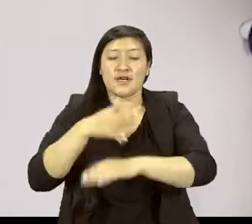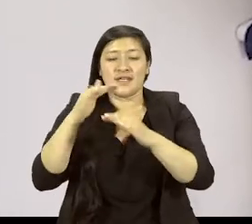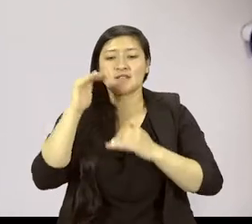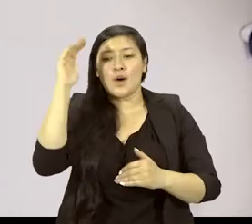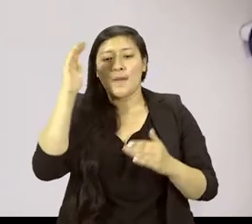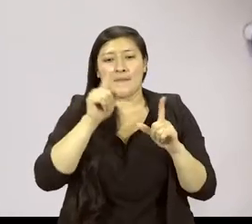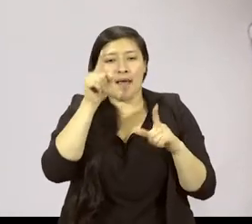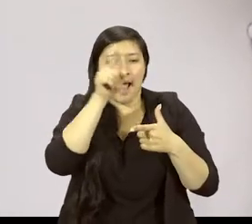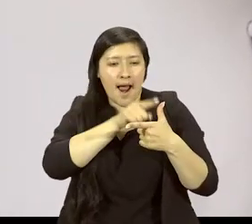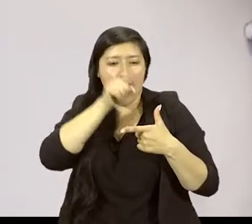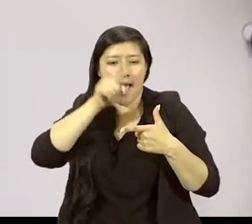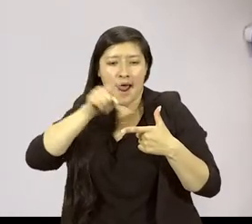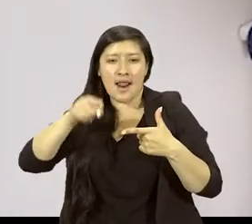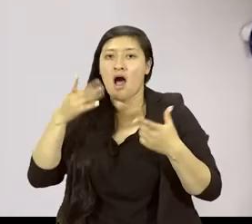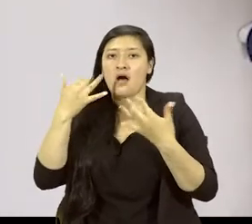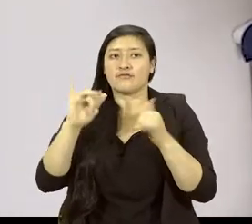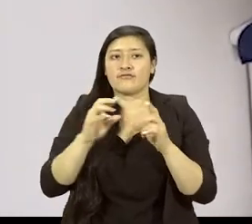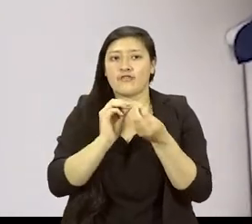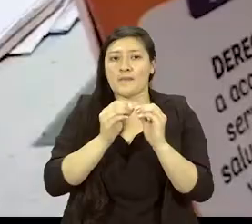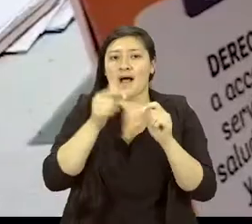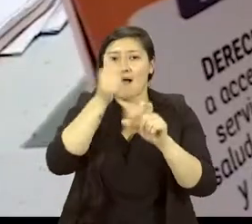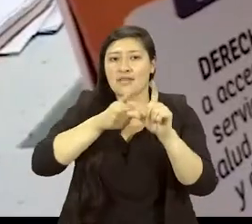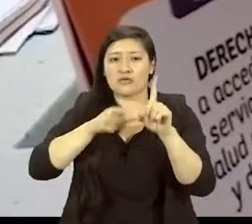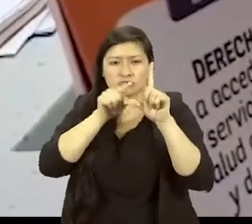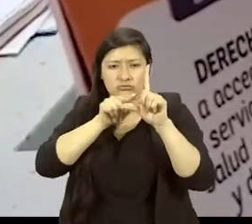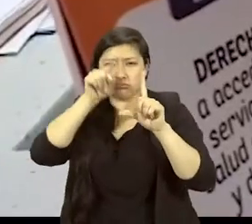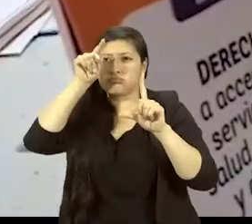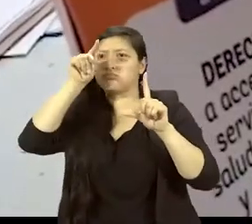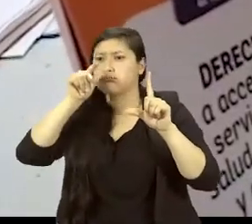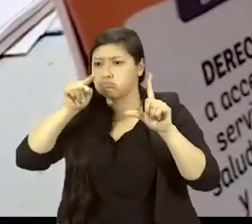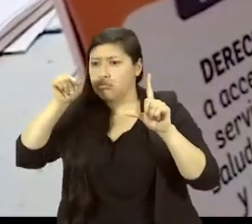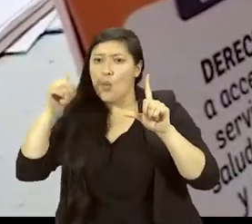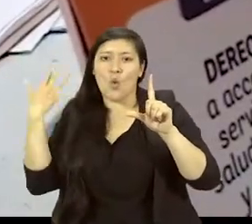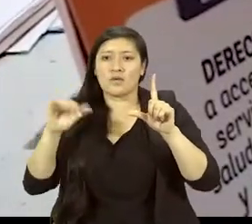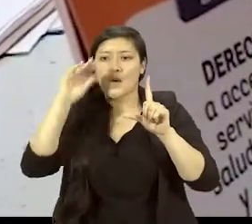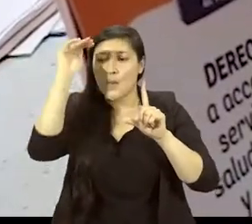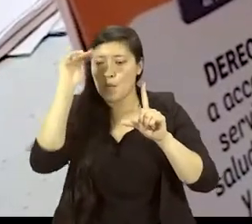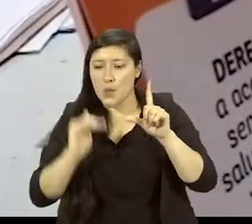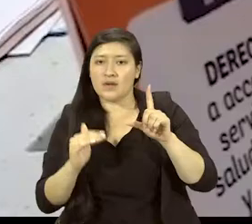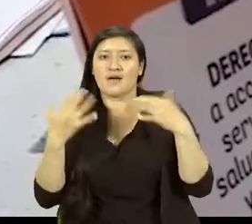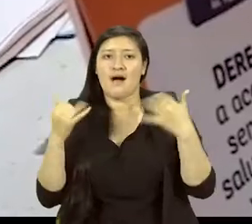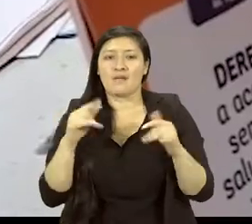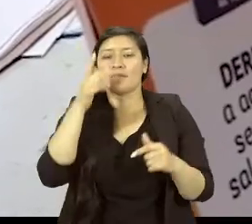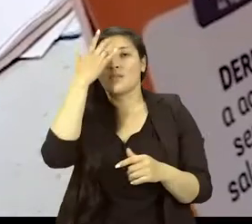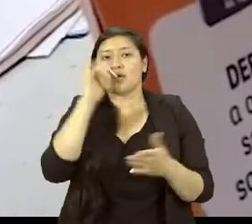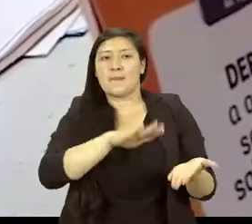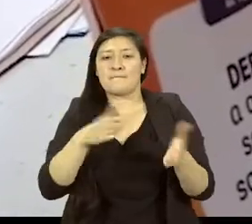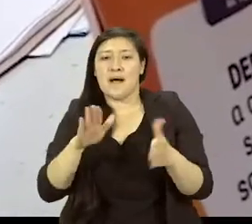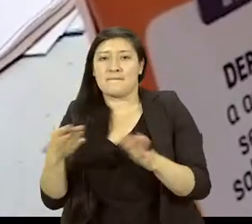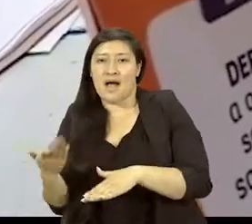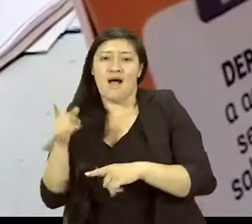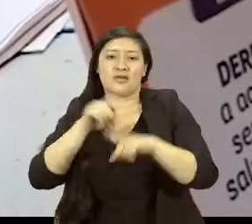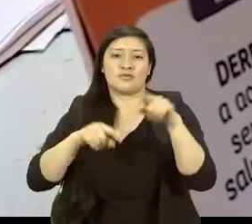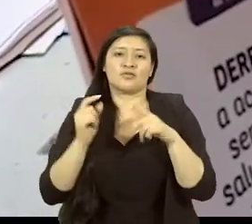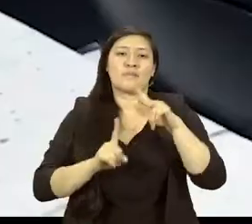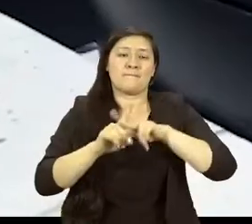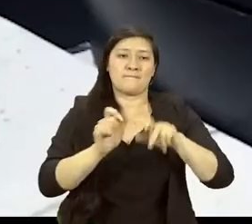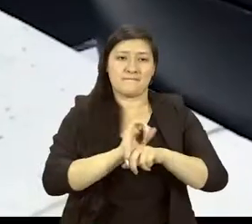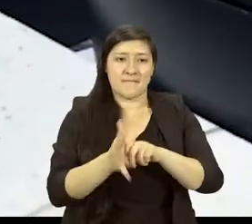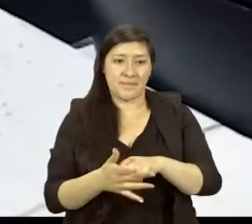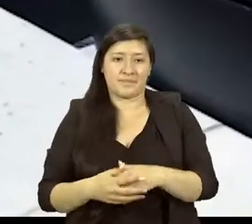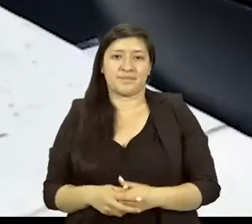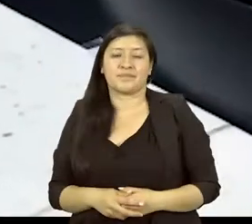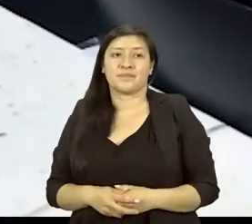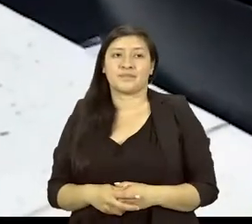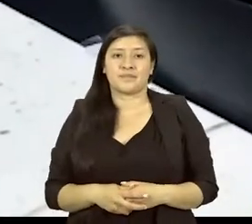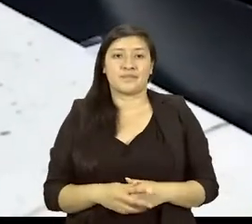para reducir los índices de mortalidad y morbilidad a largo plazo de los efectos causados por COVID-19. De parte